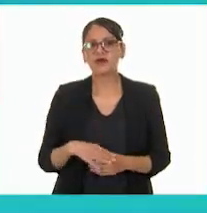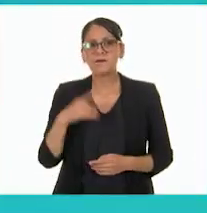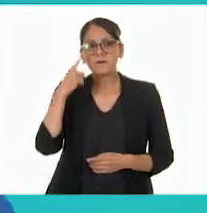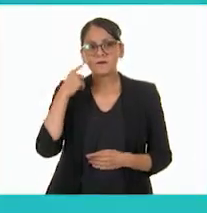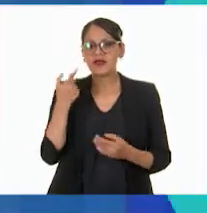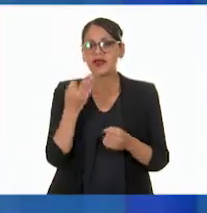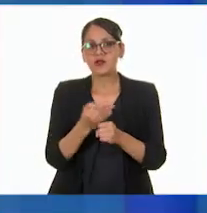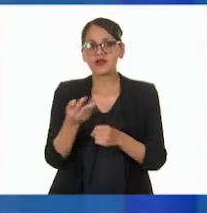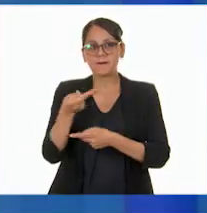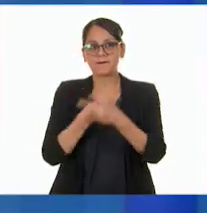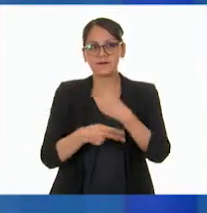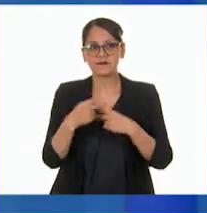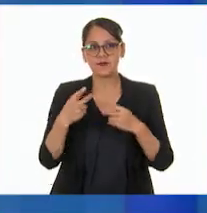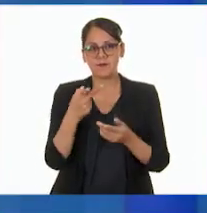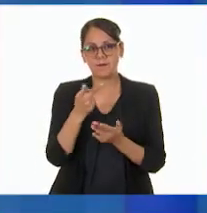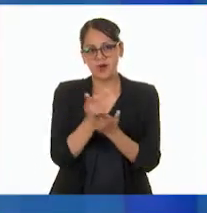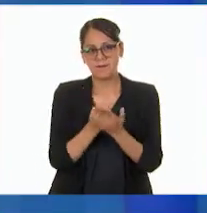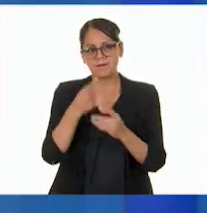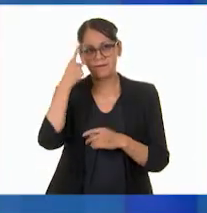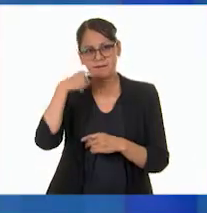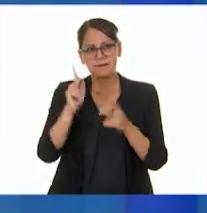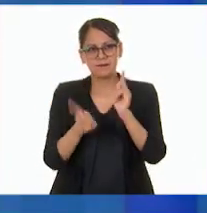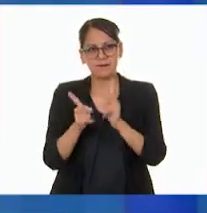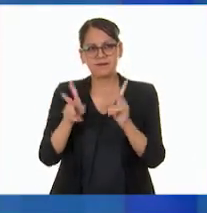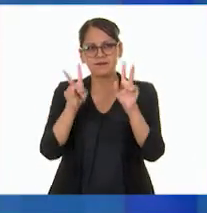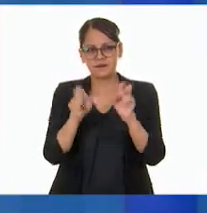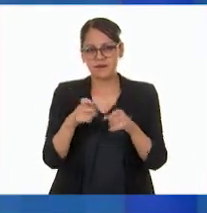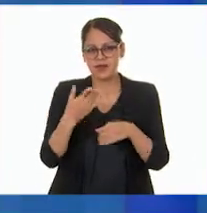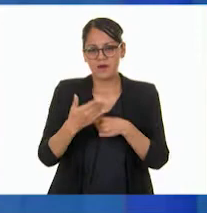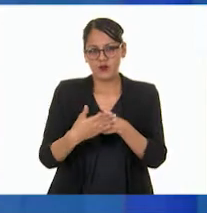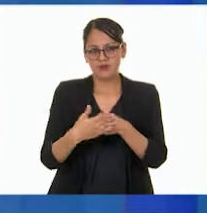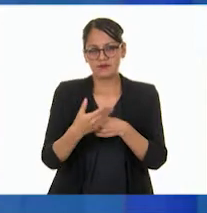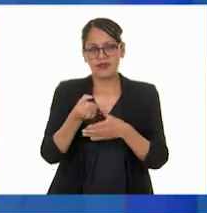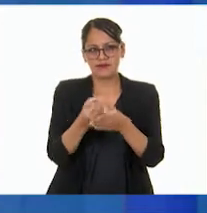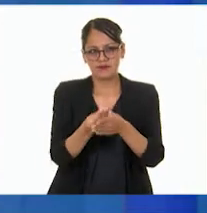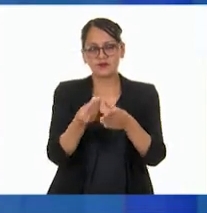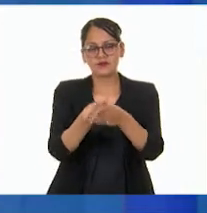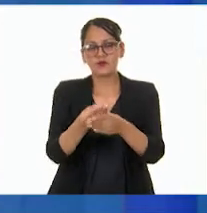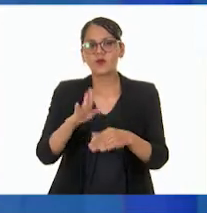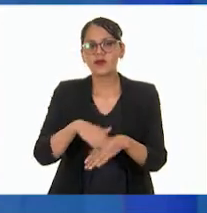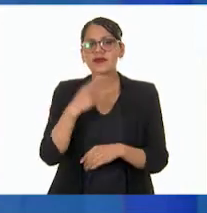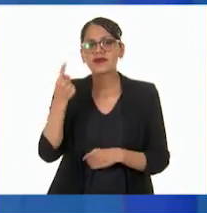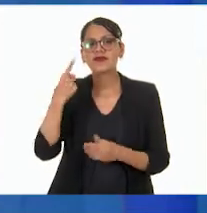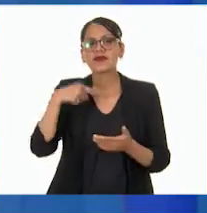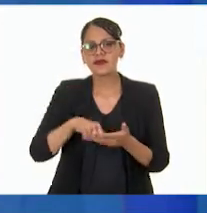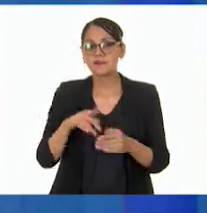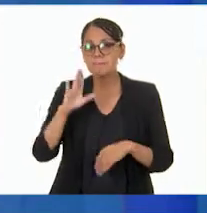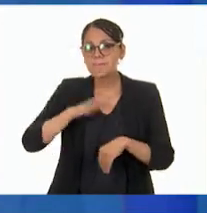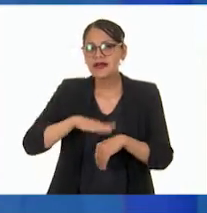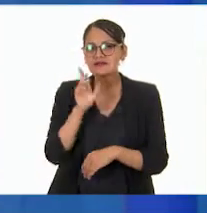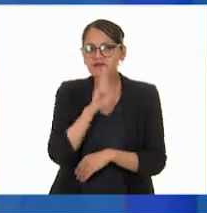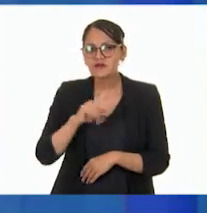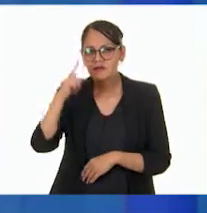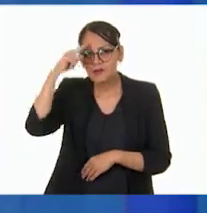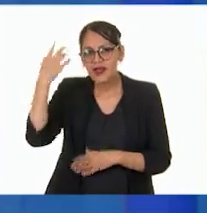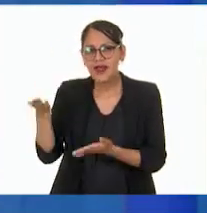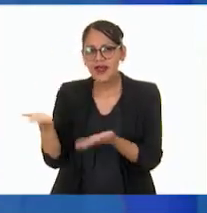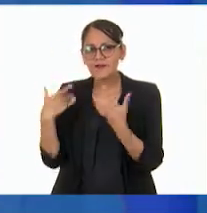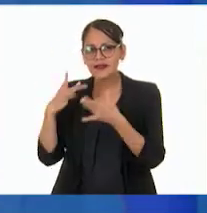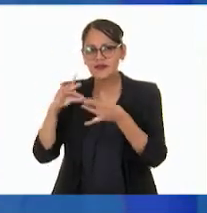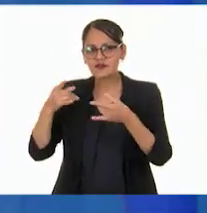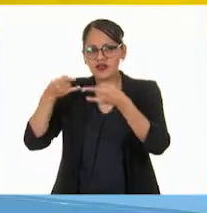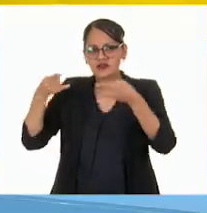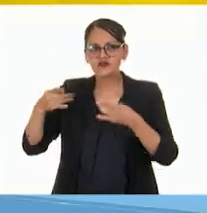vendrá al programa para platicar del tema que veremos en estas dos sesiones, porque ¿quién mejor que ella para que nos cuente de su